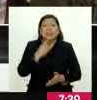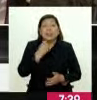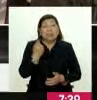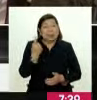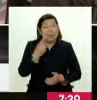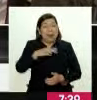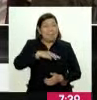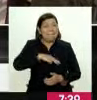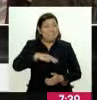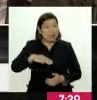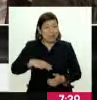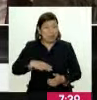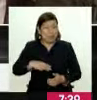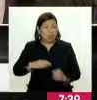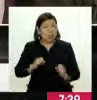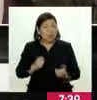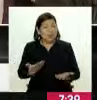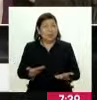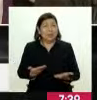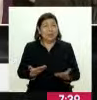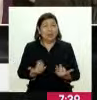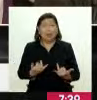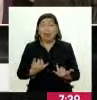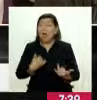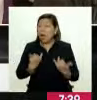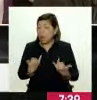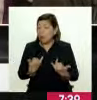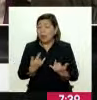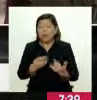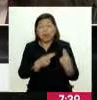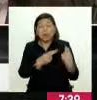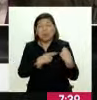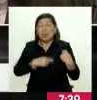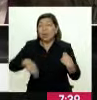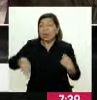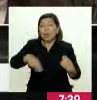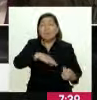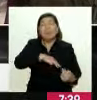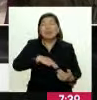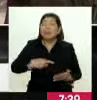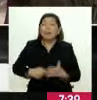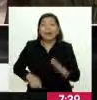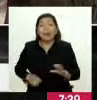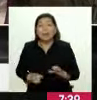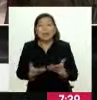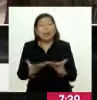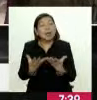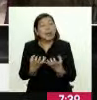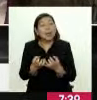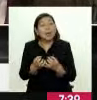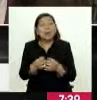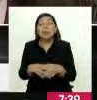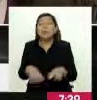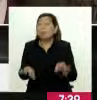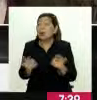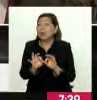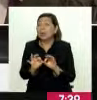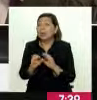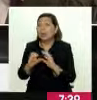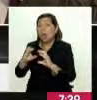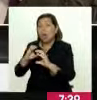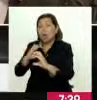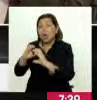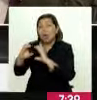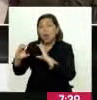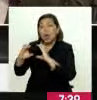Premier. Estamos nosotros en un gobierno de diálogo. O sea, diálogo, y lo que queremos justamente es establecer el